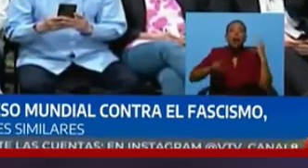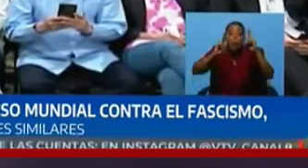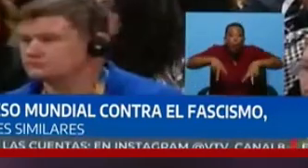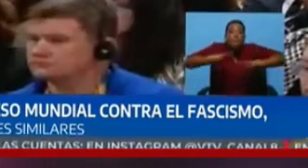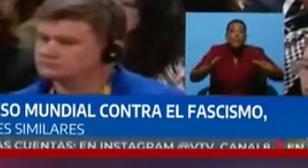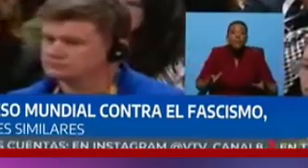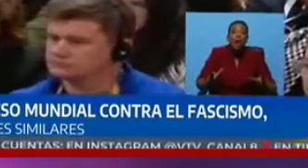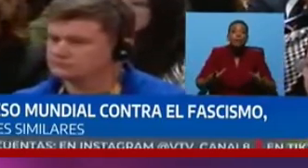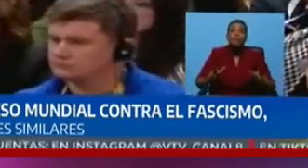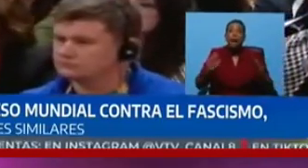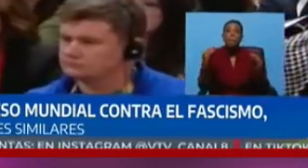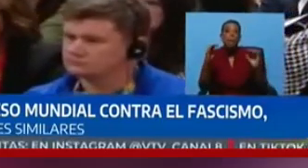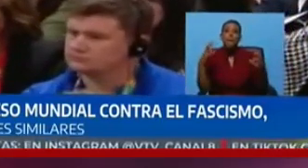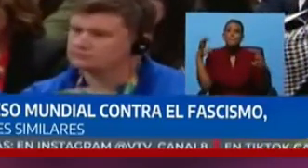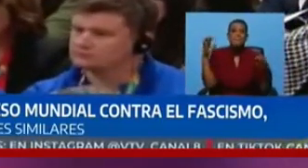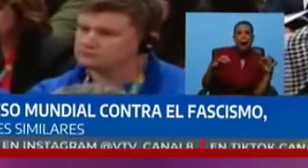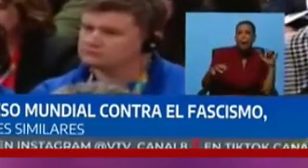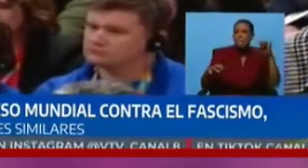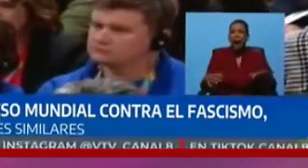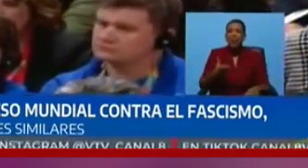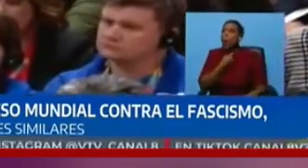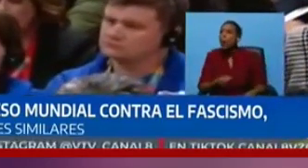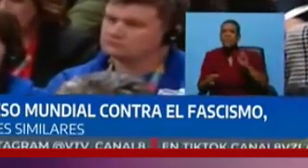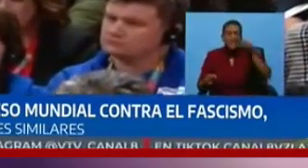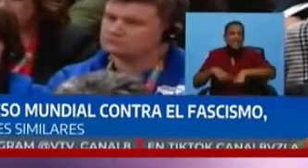expresar. Tú has visto lo que se está